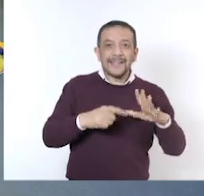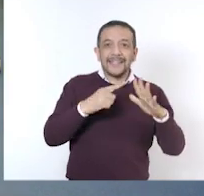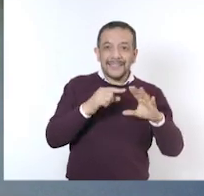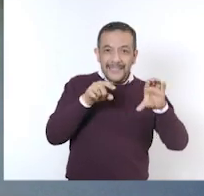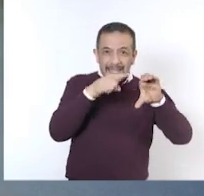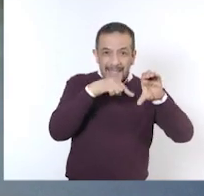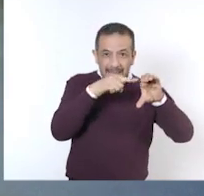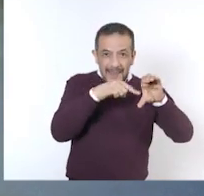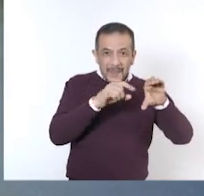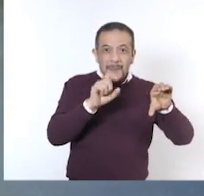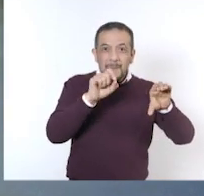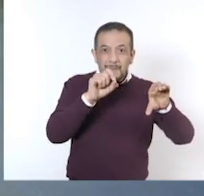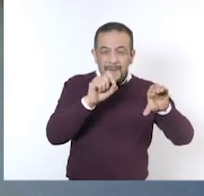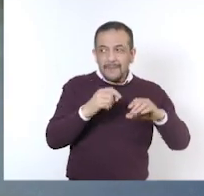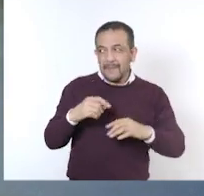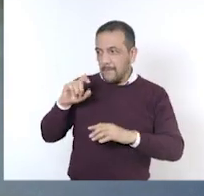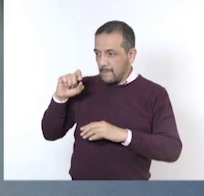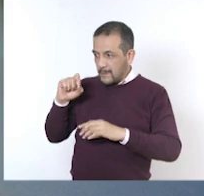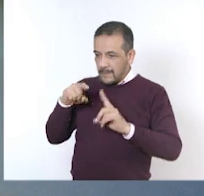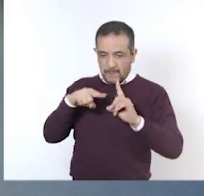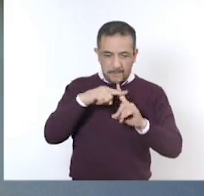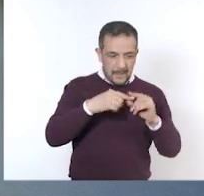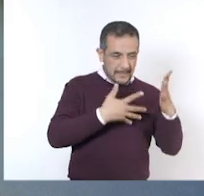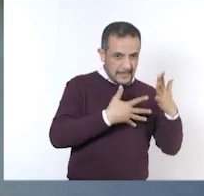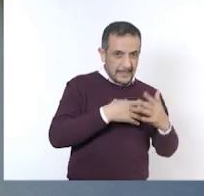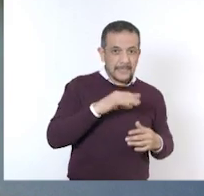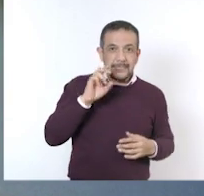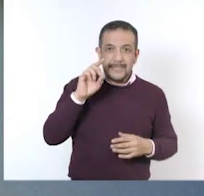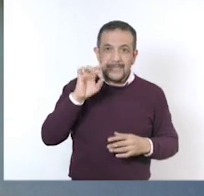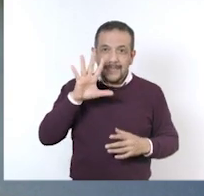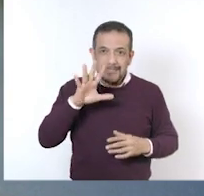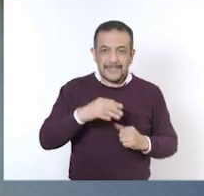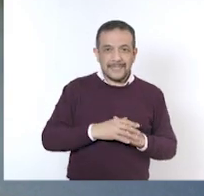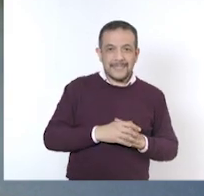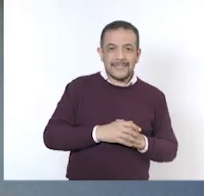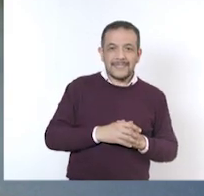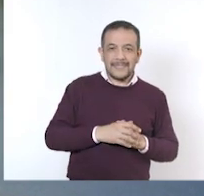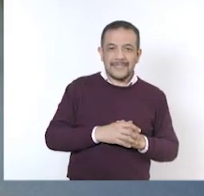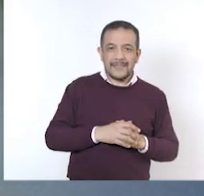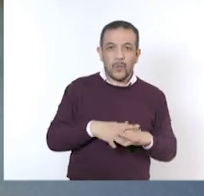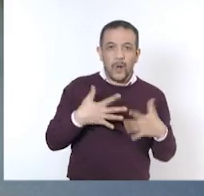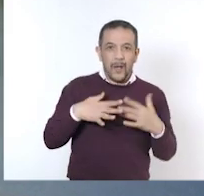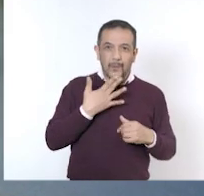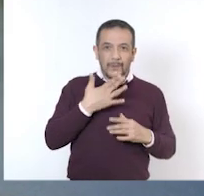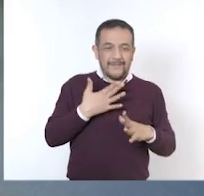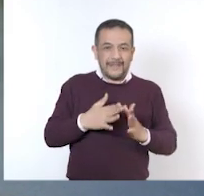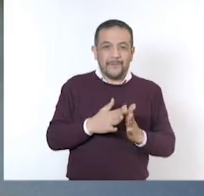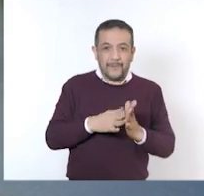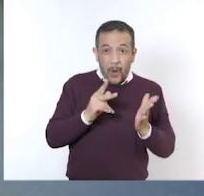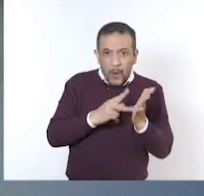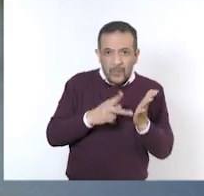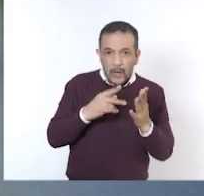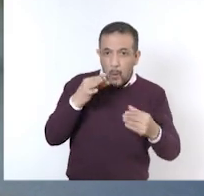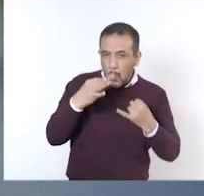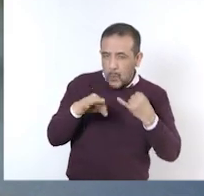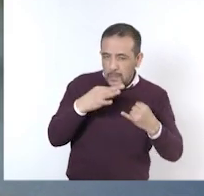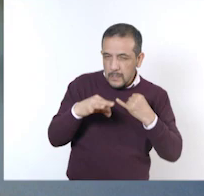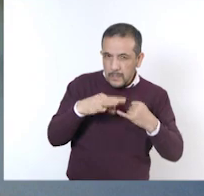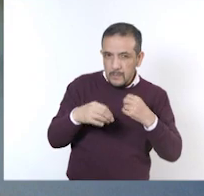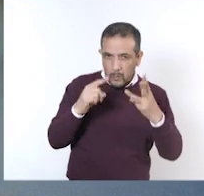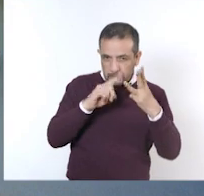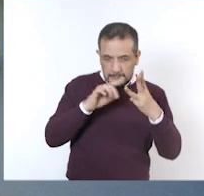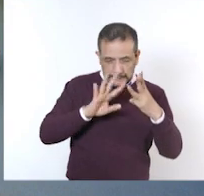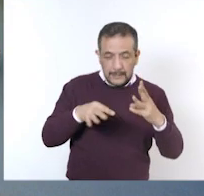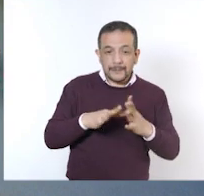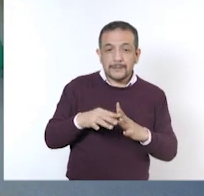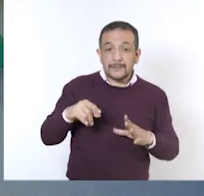En el de 20, Jesús. 20 más 15. 20 más 15, 35. Vamos.